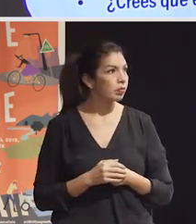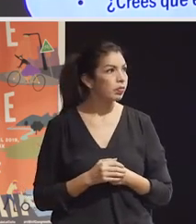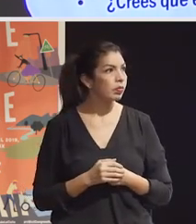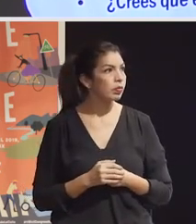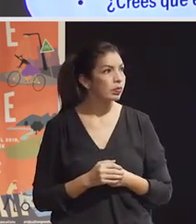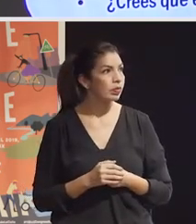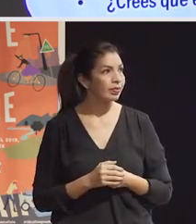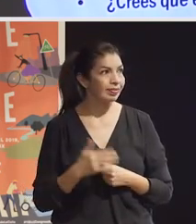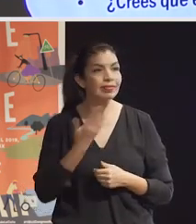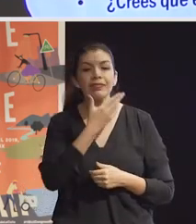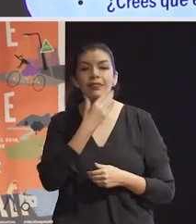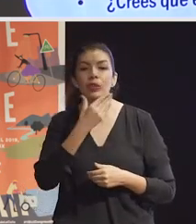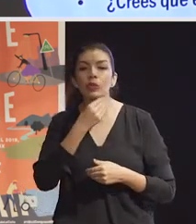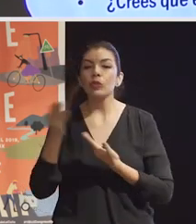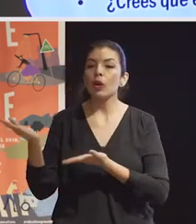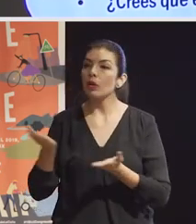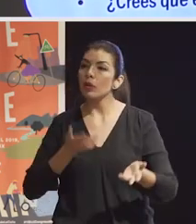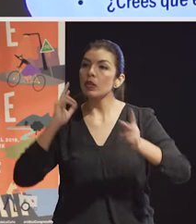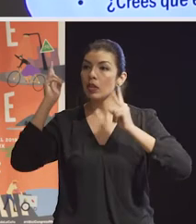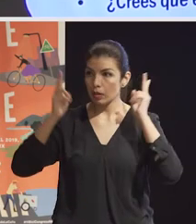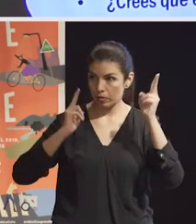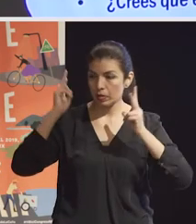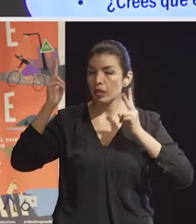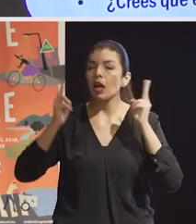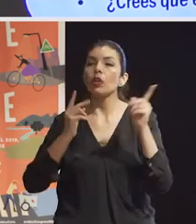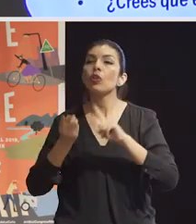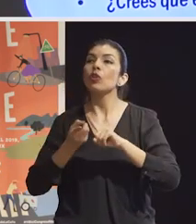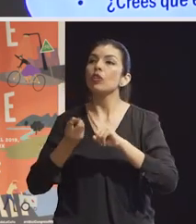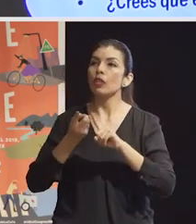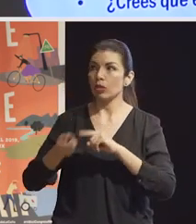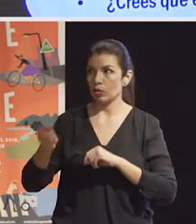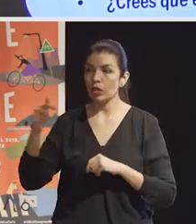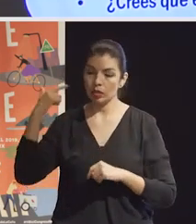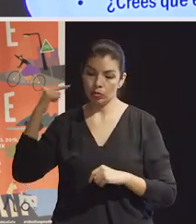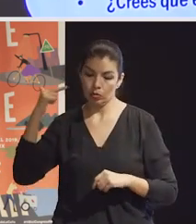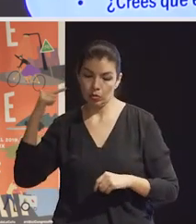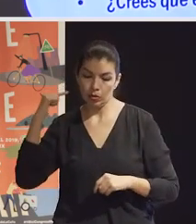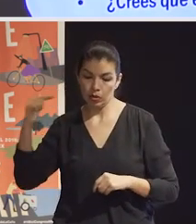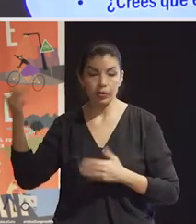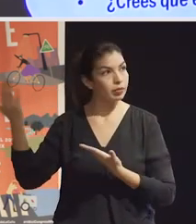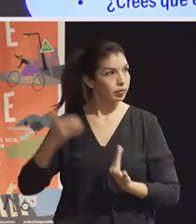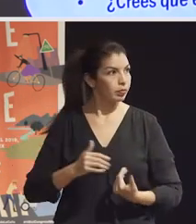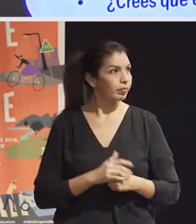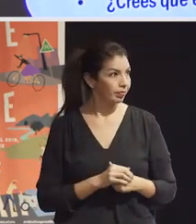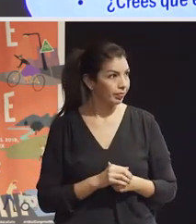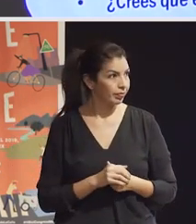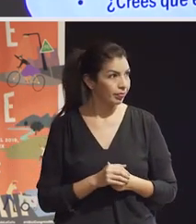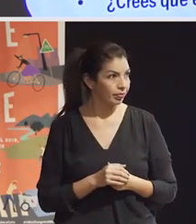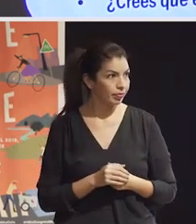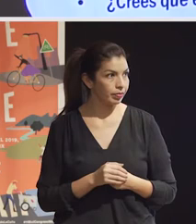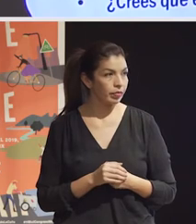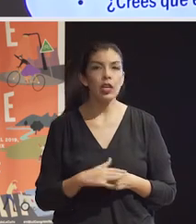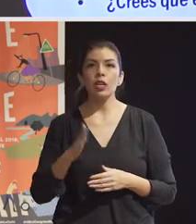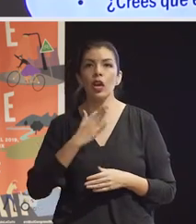desde toluca no se deba a la jara gracias pues me refería como a la